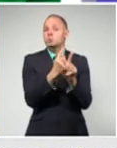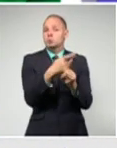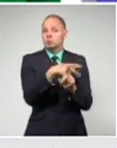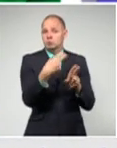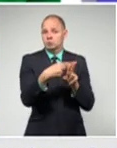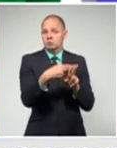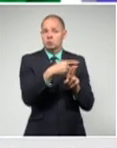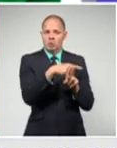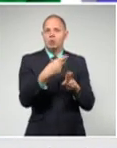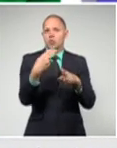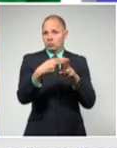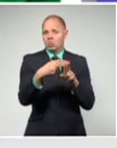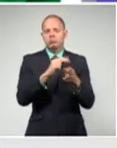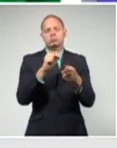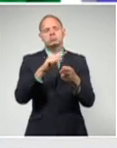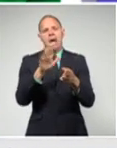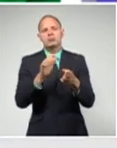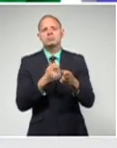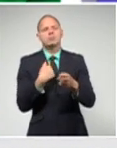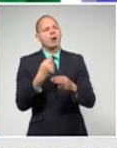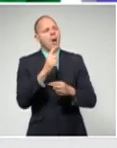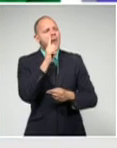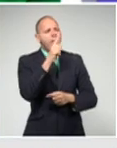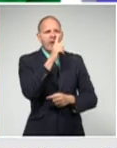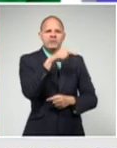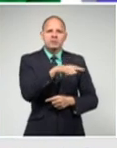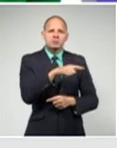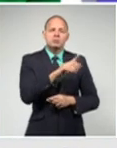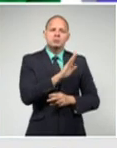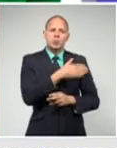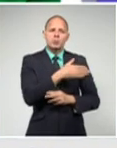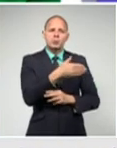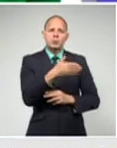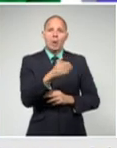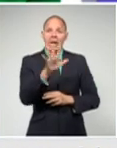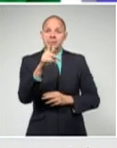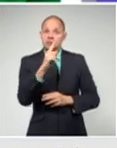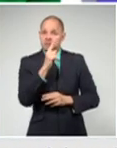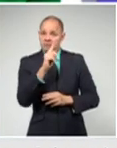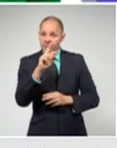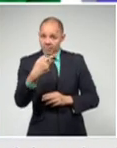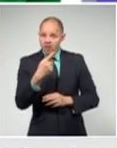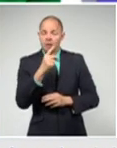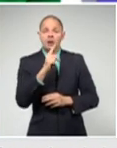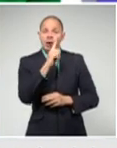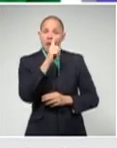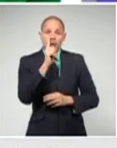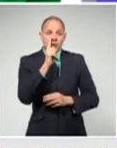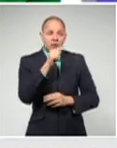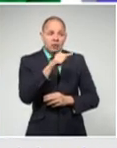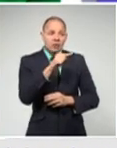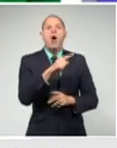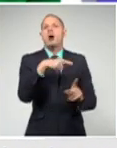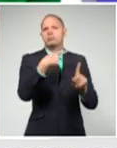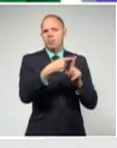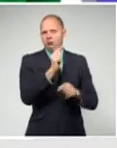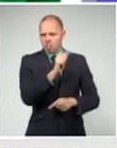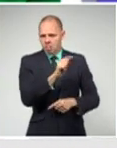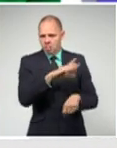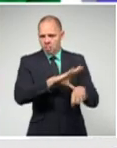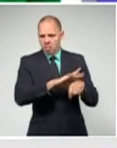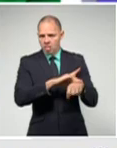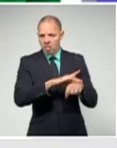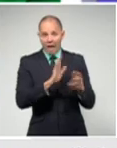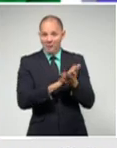5º día, pues se confirma que padece la enfermedad. Inmediatamente fue